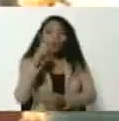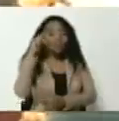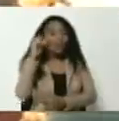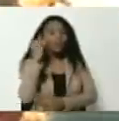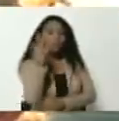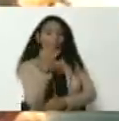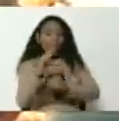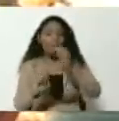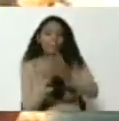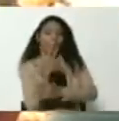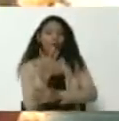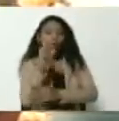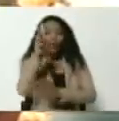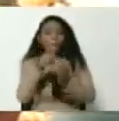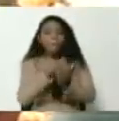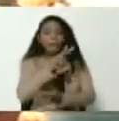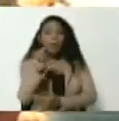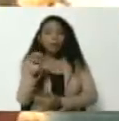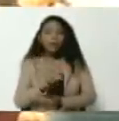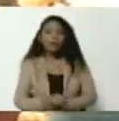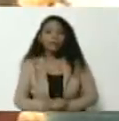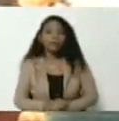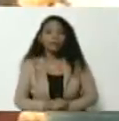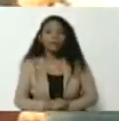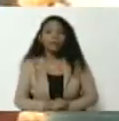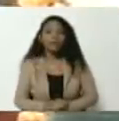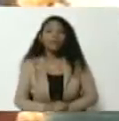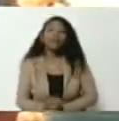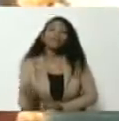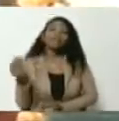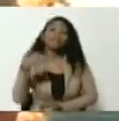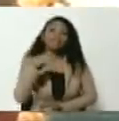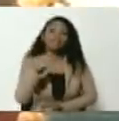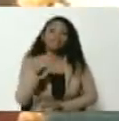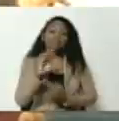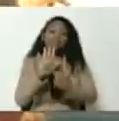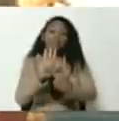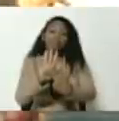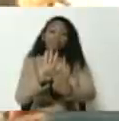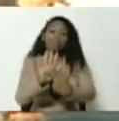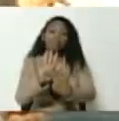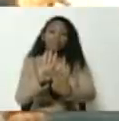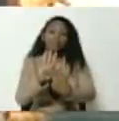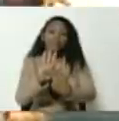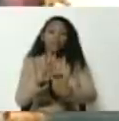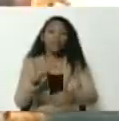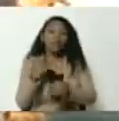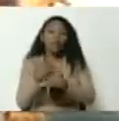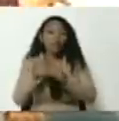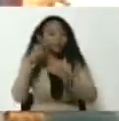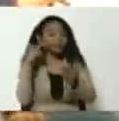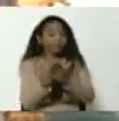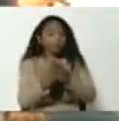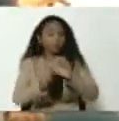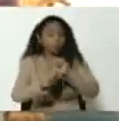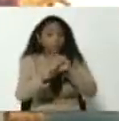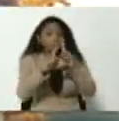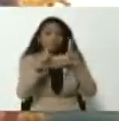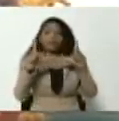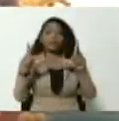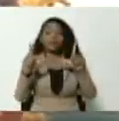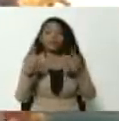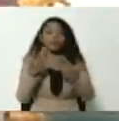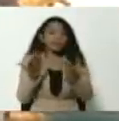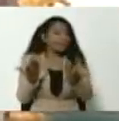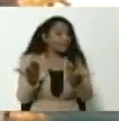de mayo del 2020 y además aparece como una muestra tremenda de barbaridad, de